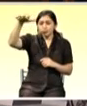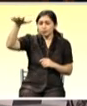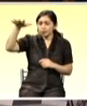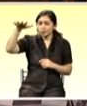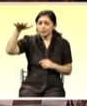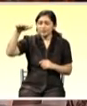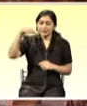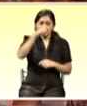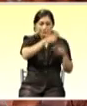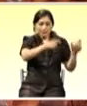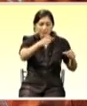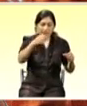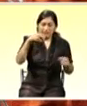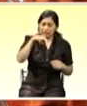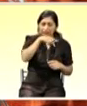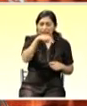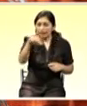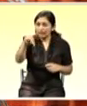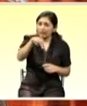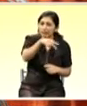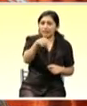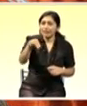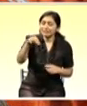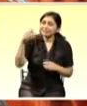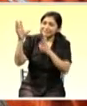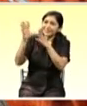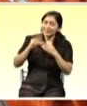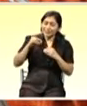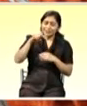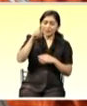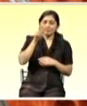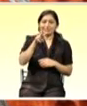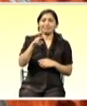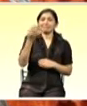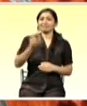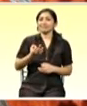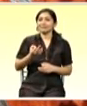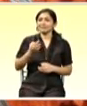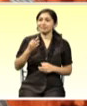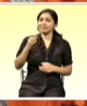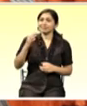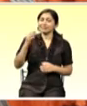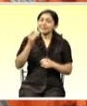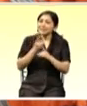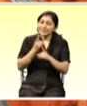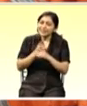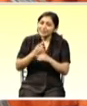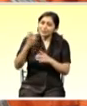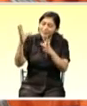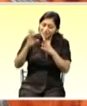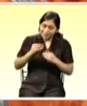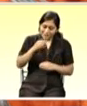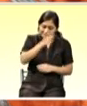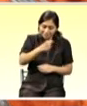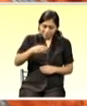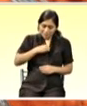que perdidos caminan. Ves, piadosísima reina y estrella de pecadores, el camino